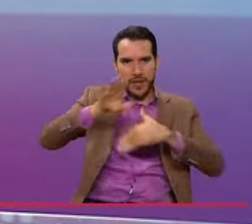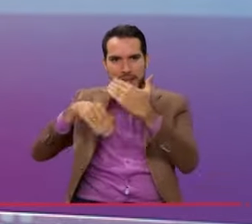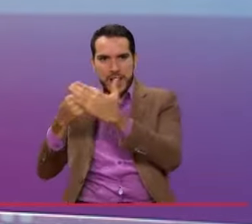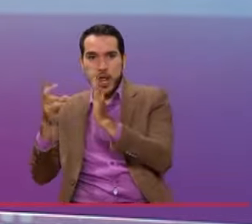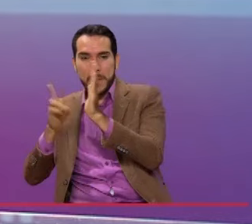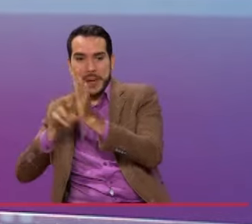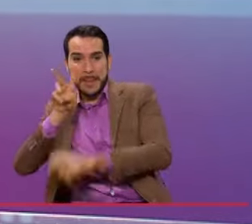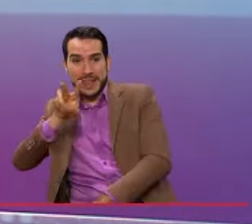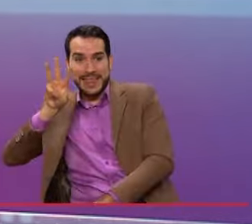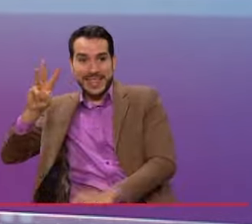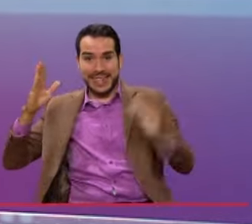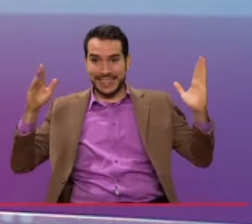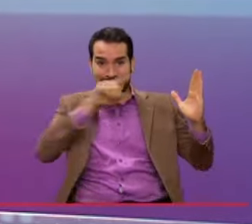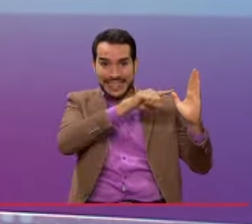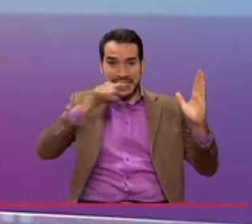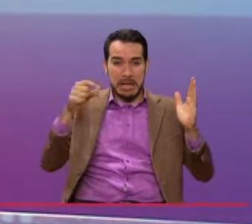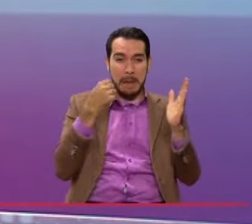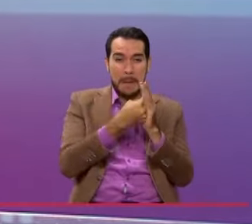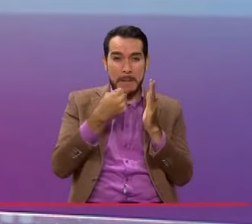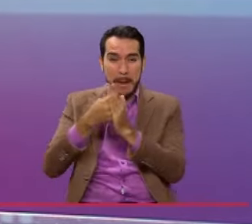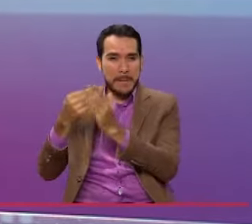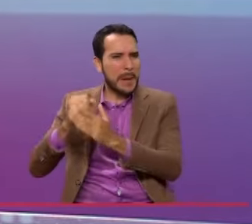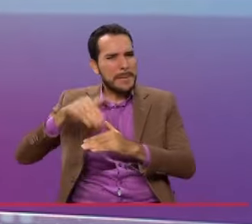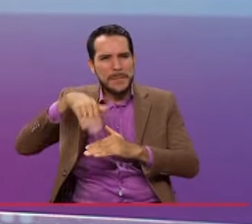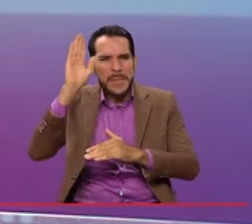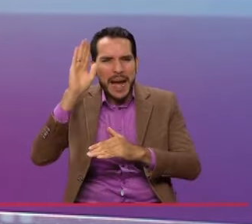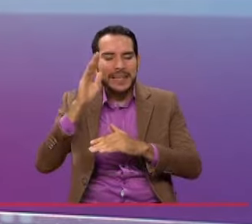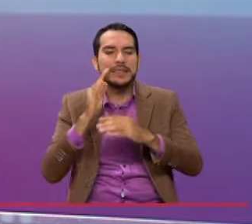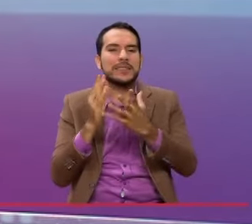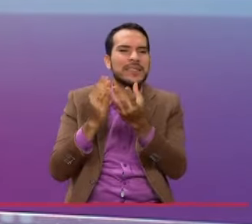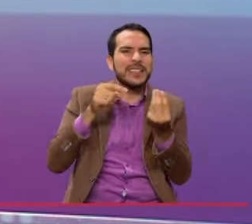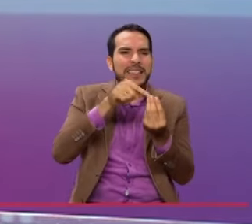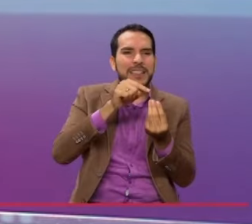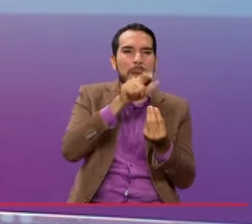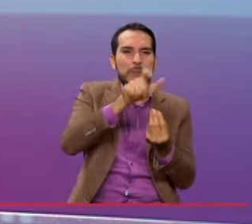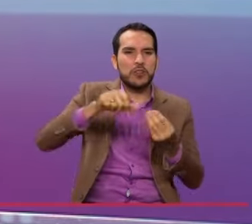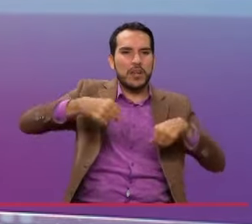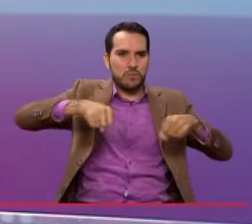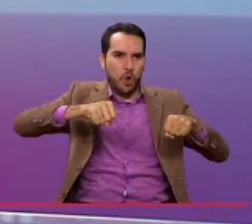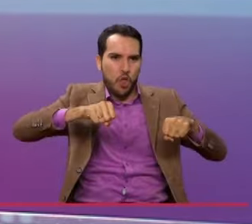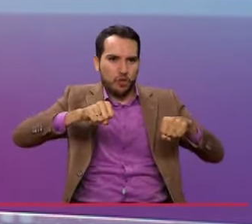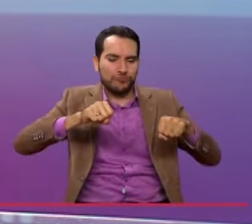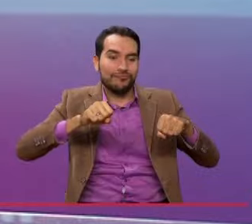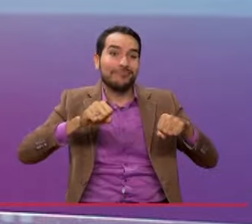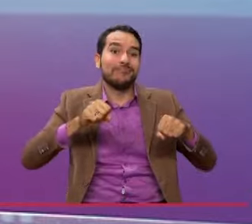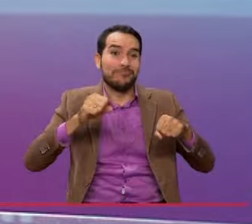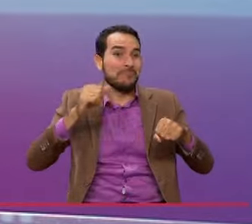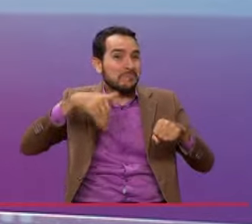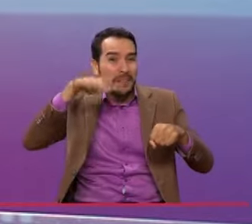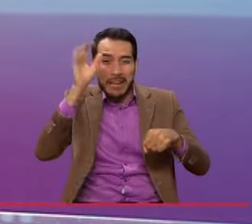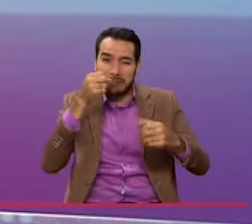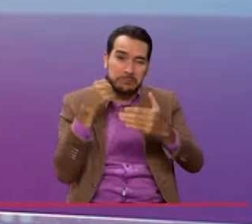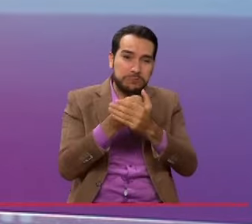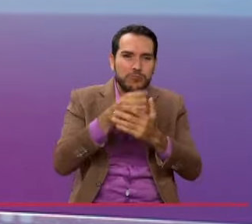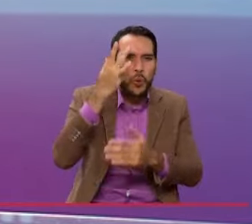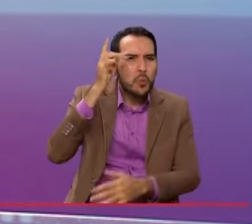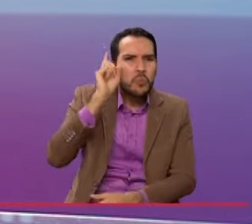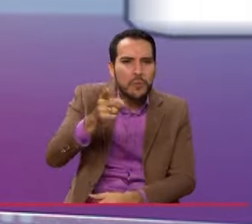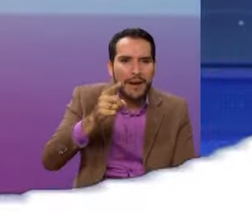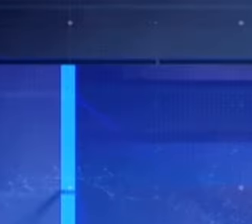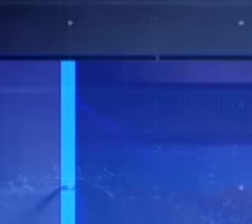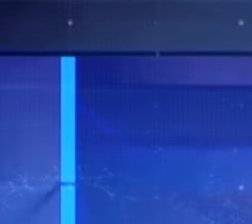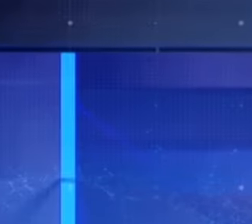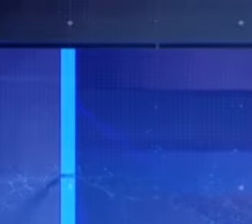el factor que mayor incidencia tuvo en este tipo de accidentes fue el exceso de velocidad. Preste atención a las cifras y recomendaciones.